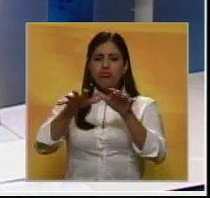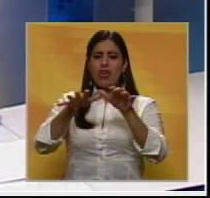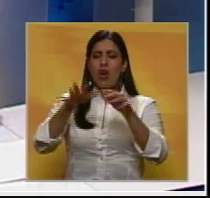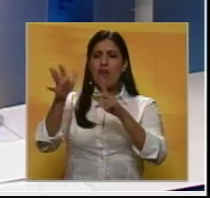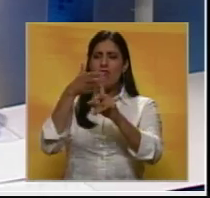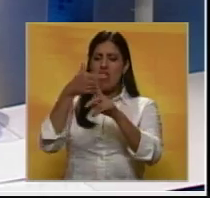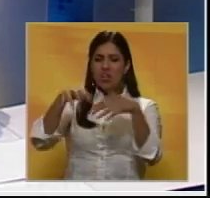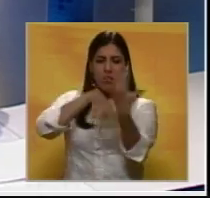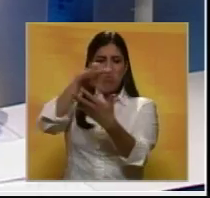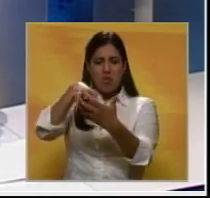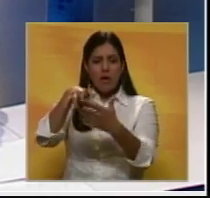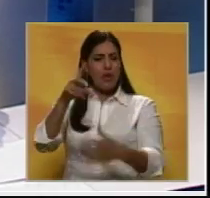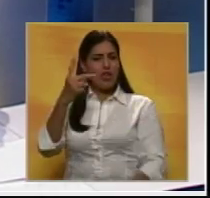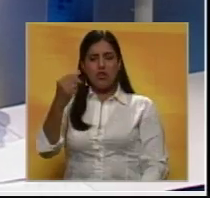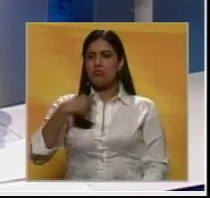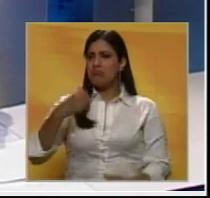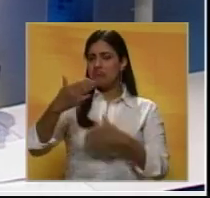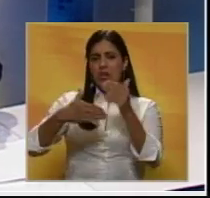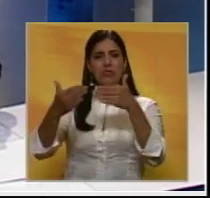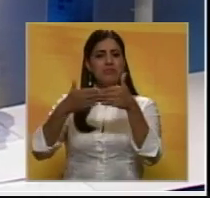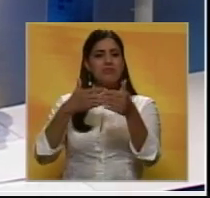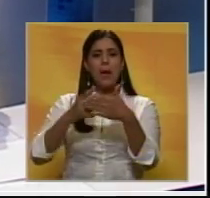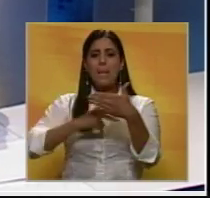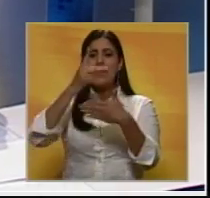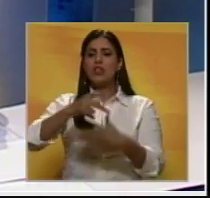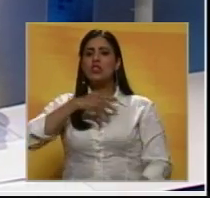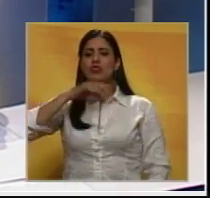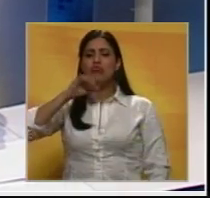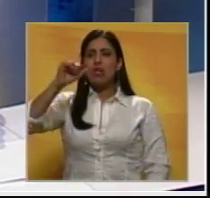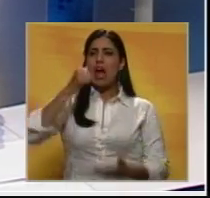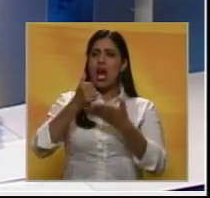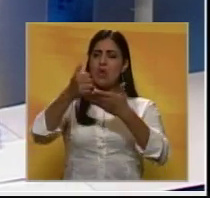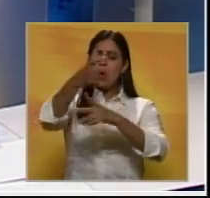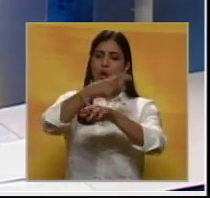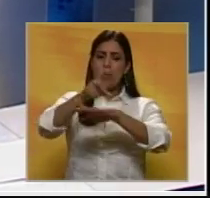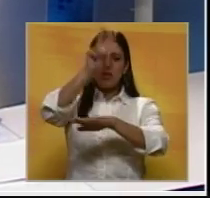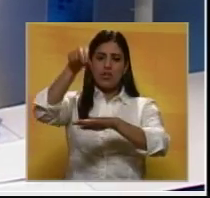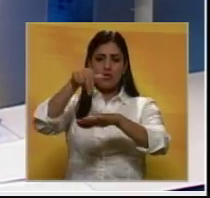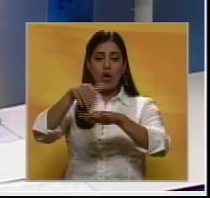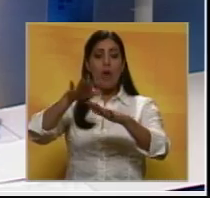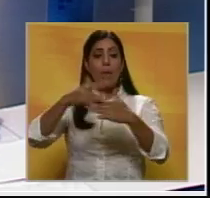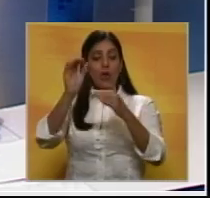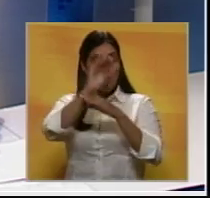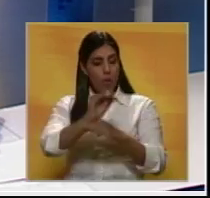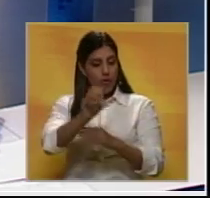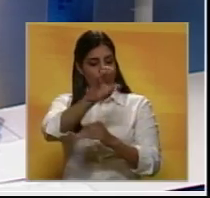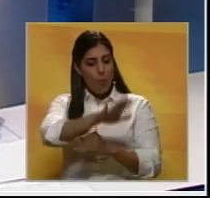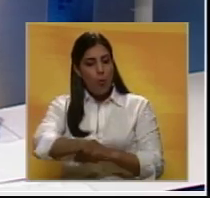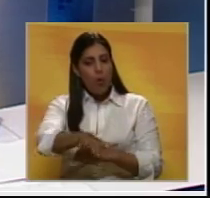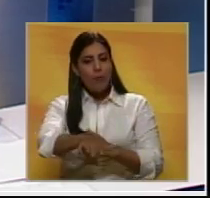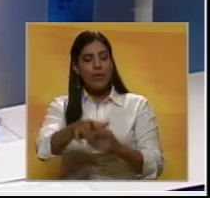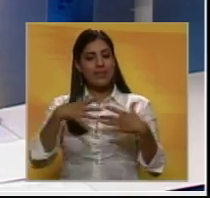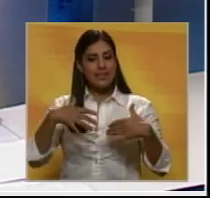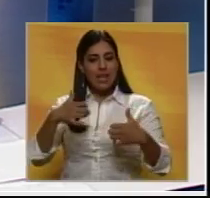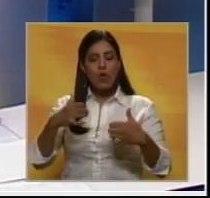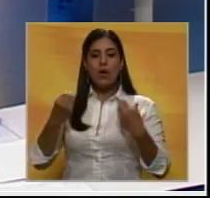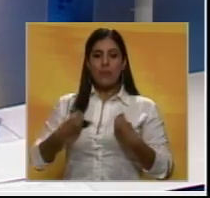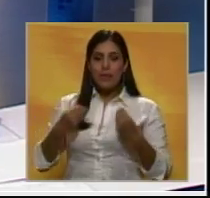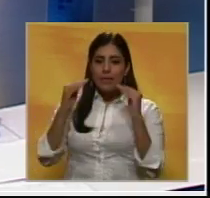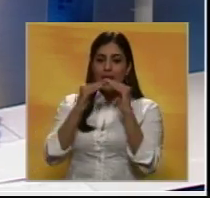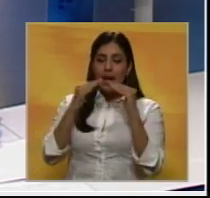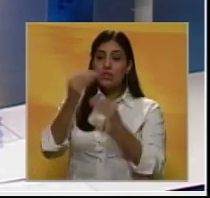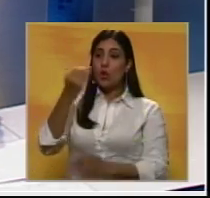la desestabilización no impedirán el avance de los planes sociales del Gobierno Nacional destinados a proteger al pueblo en materia de salud,